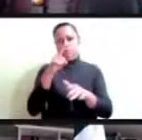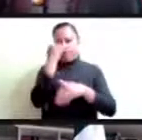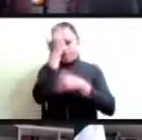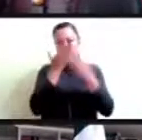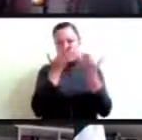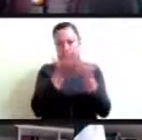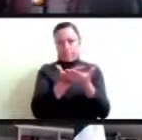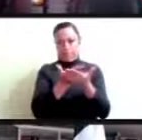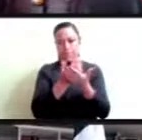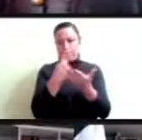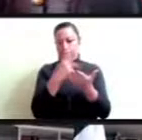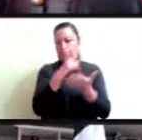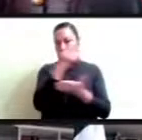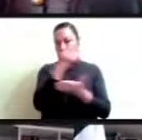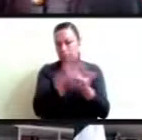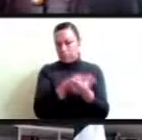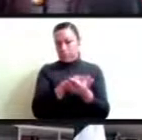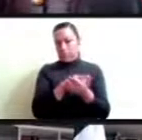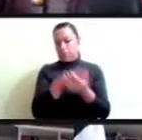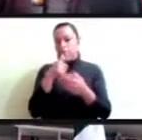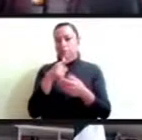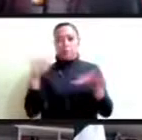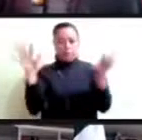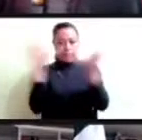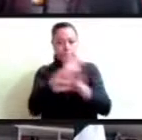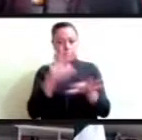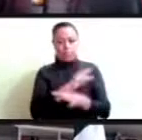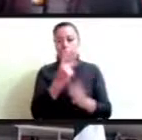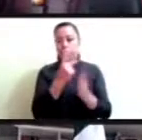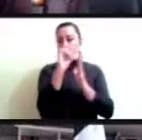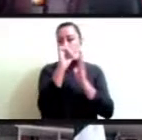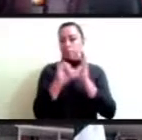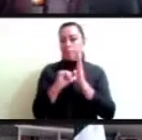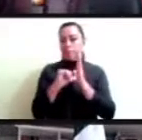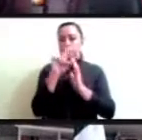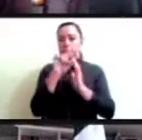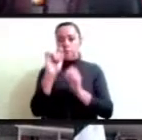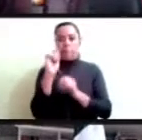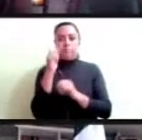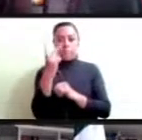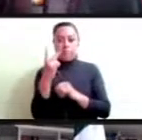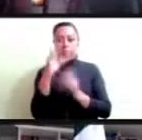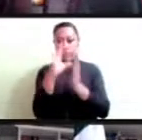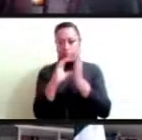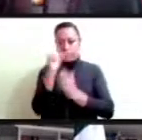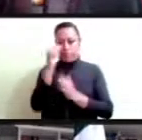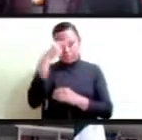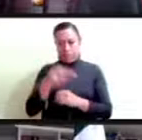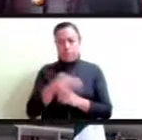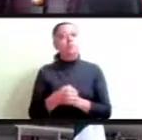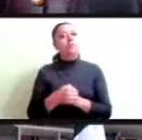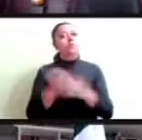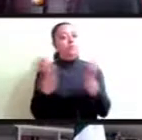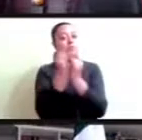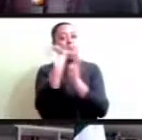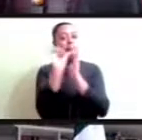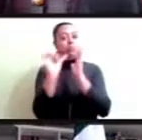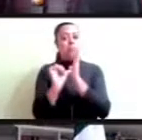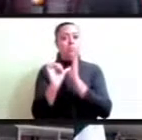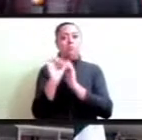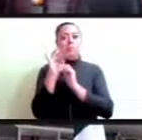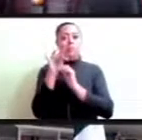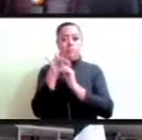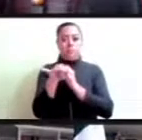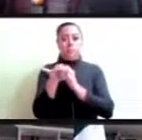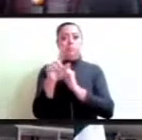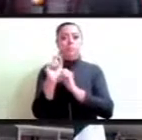de reformas al artículo 122 constitucional y a los artículos 19 y 29 de la Constitución de la